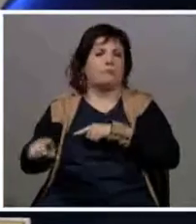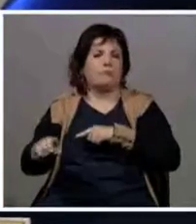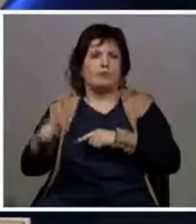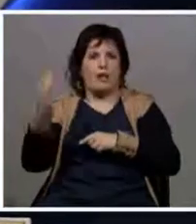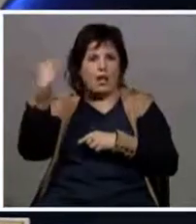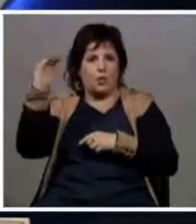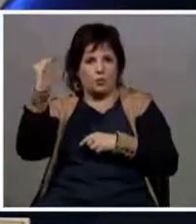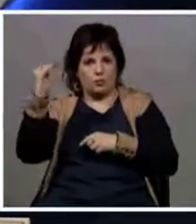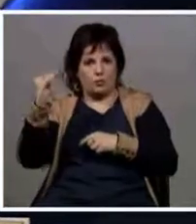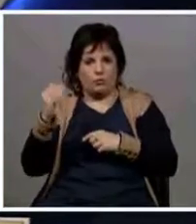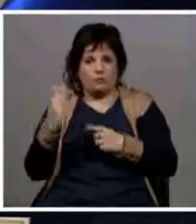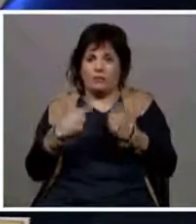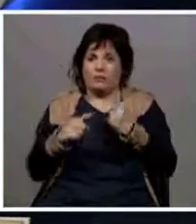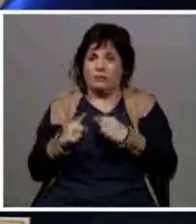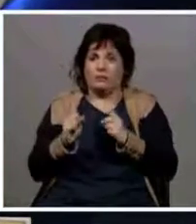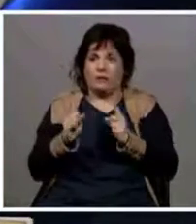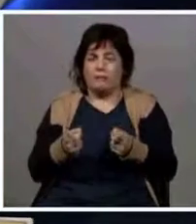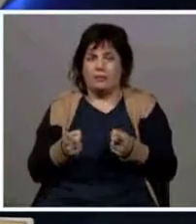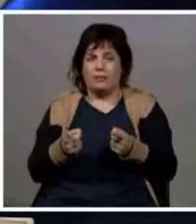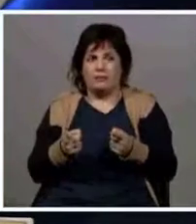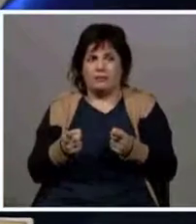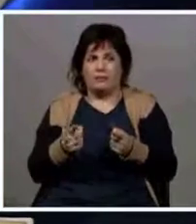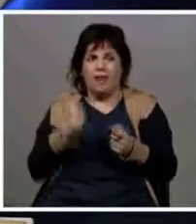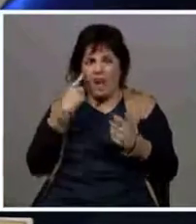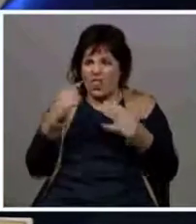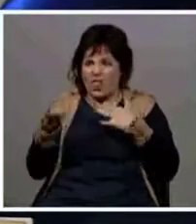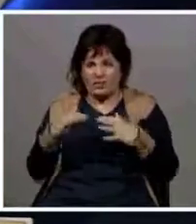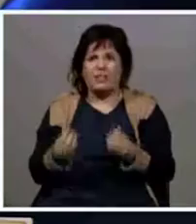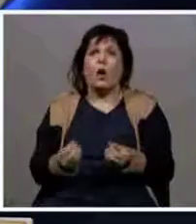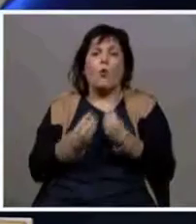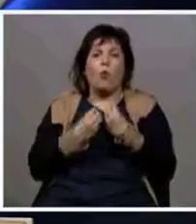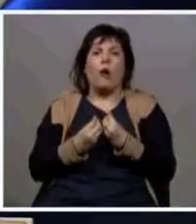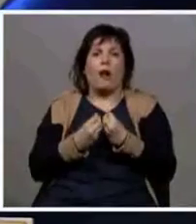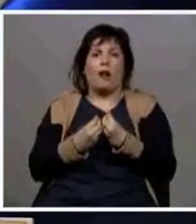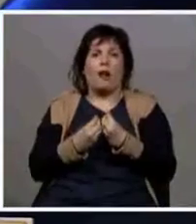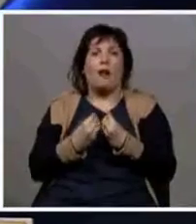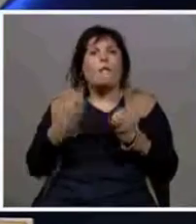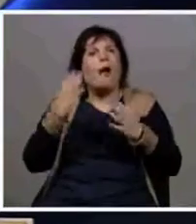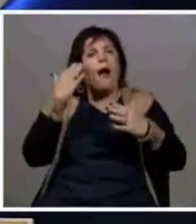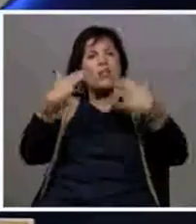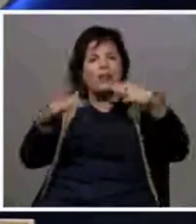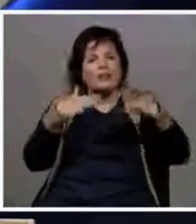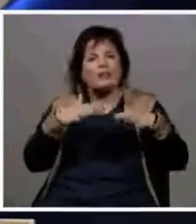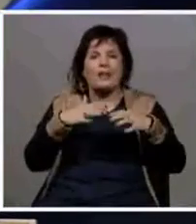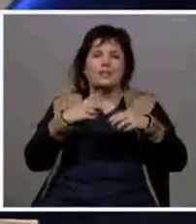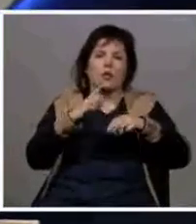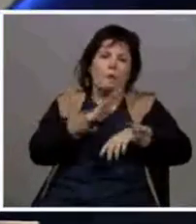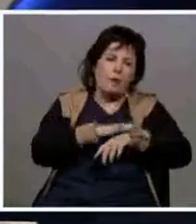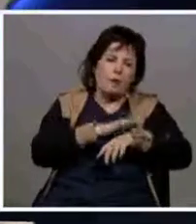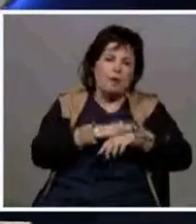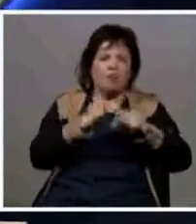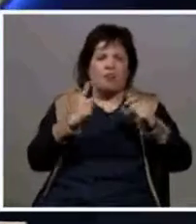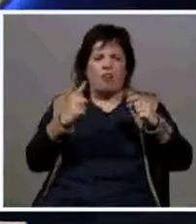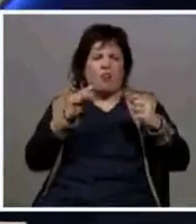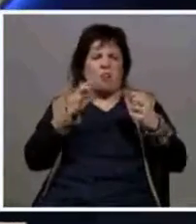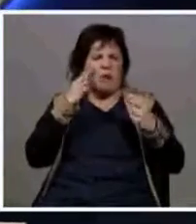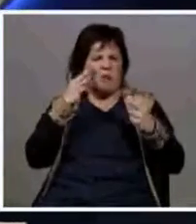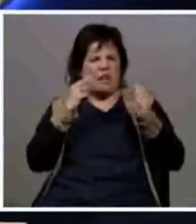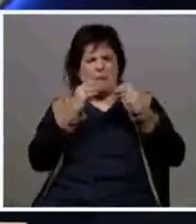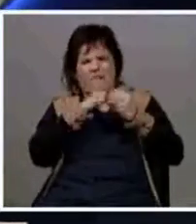con lo cual también no se preguntan lo bueno de que adolescencia estamos hablando porque la adolescencia supone un periodo de conflicto con el mundo con los